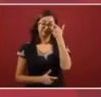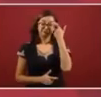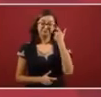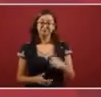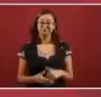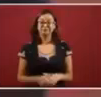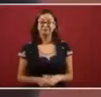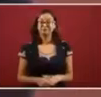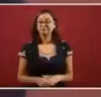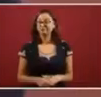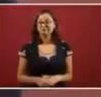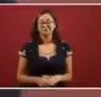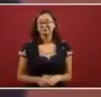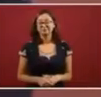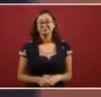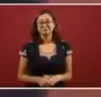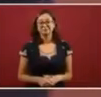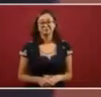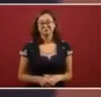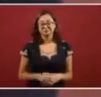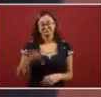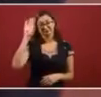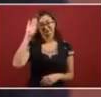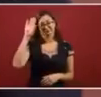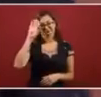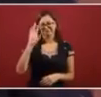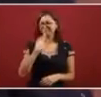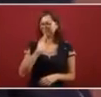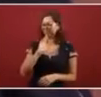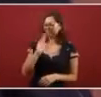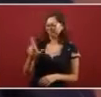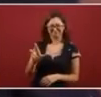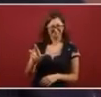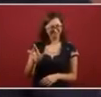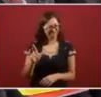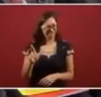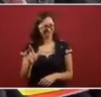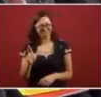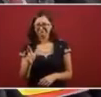Una respuesta de lo más vil.